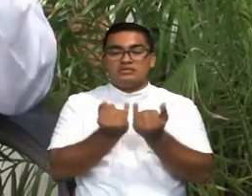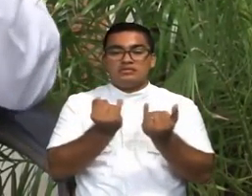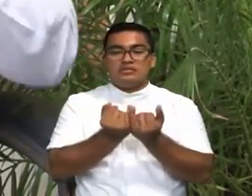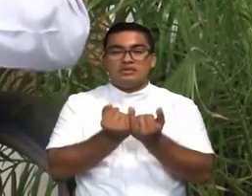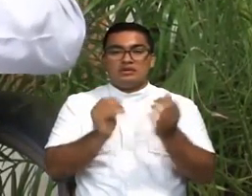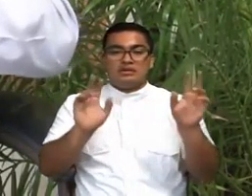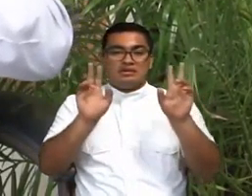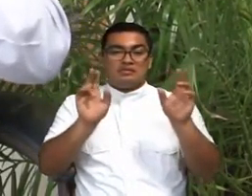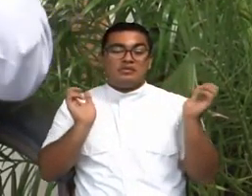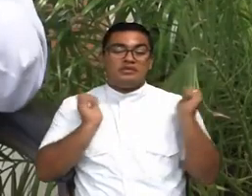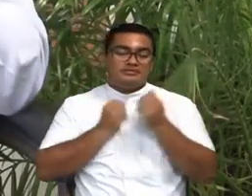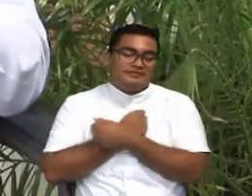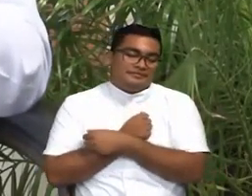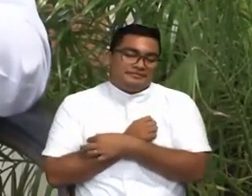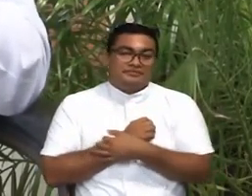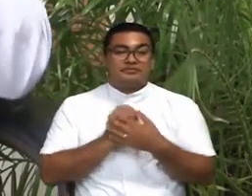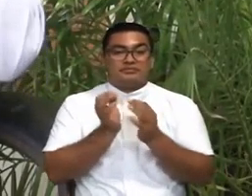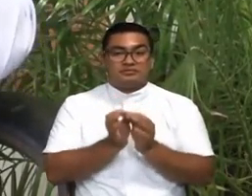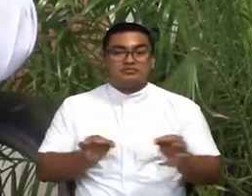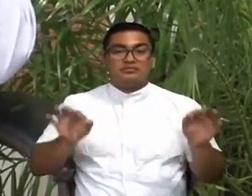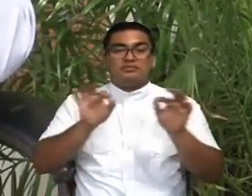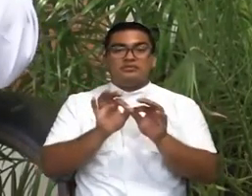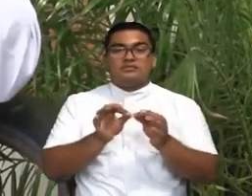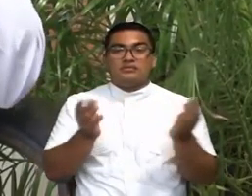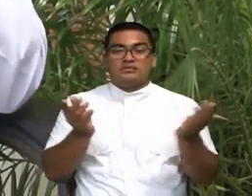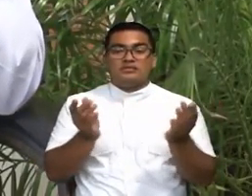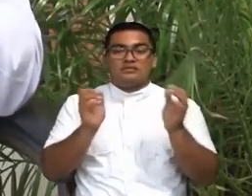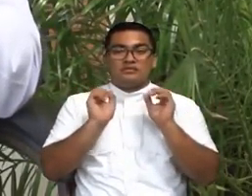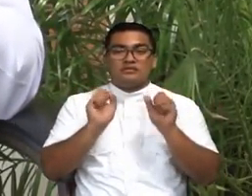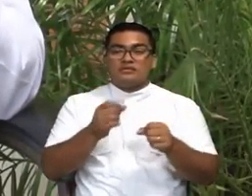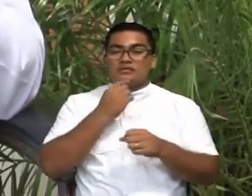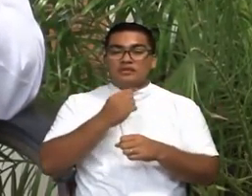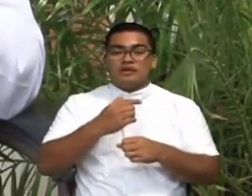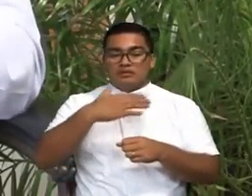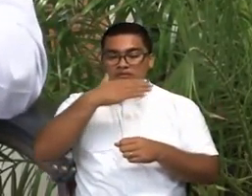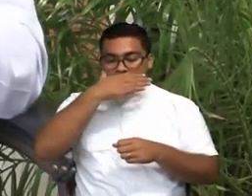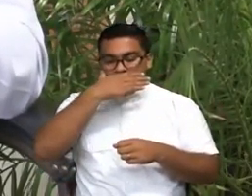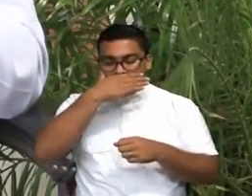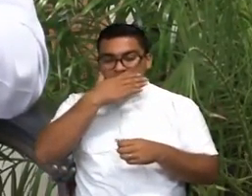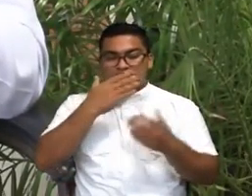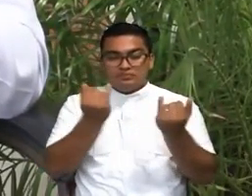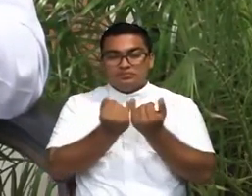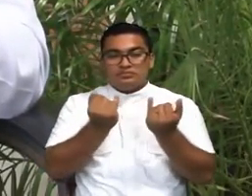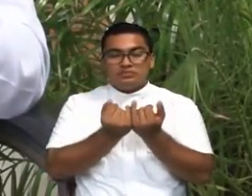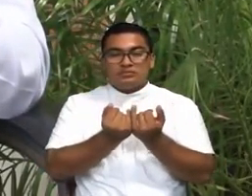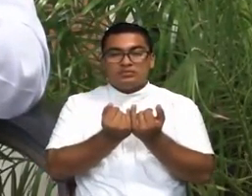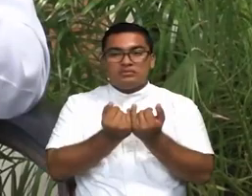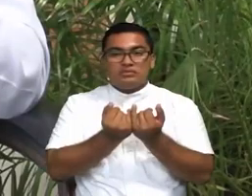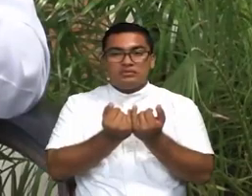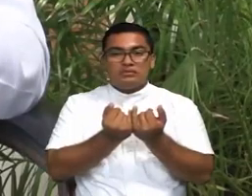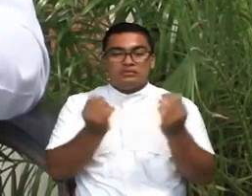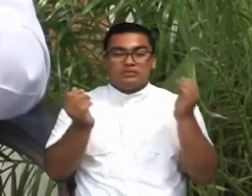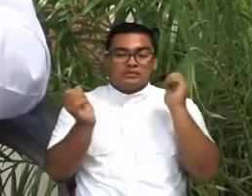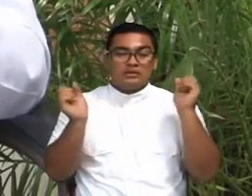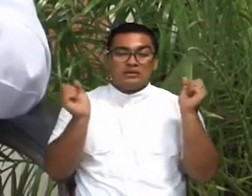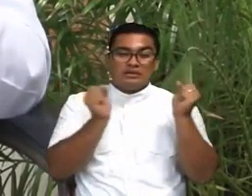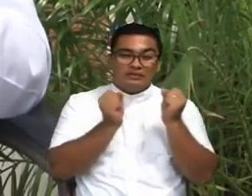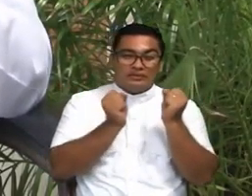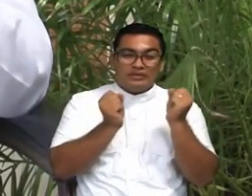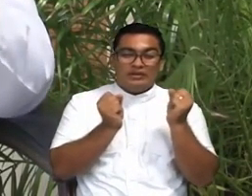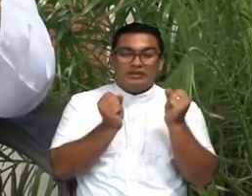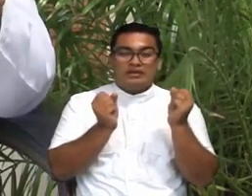hecho de abrigarse, sino también tapar lo que es la boca, uh-huh, y la nariz. Si hay cambios de temperatura, tanto